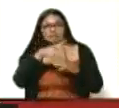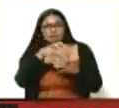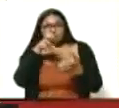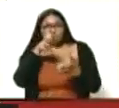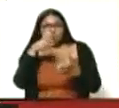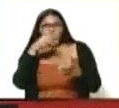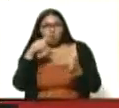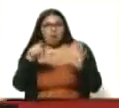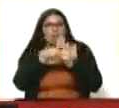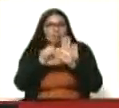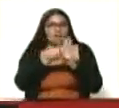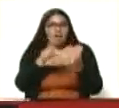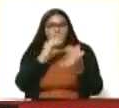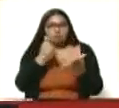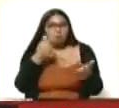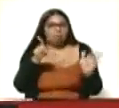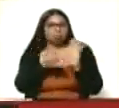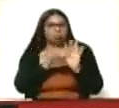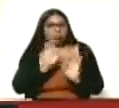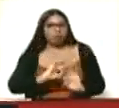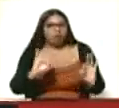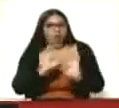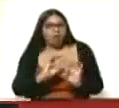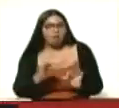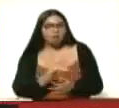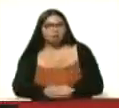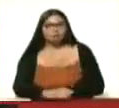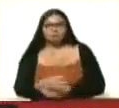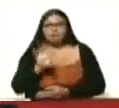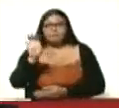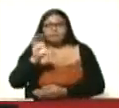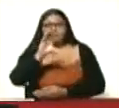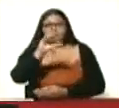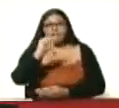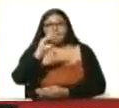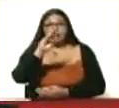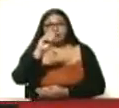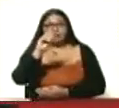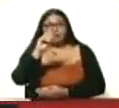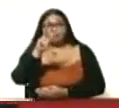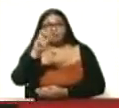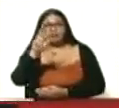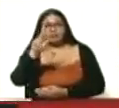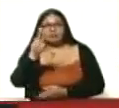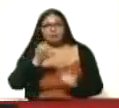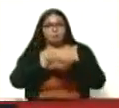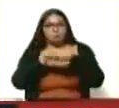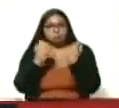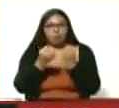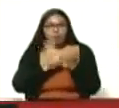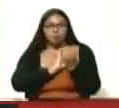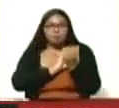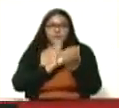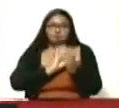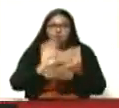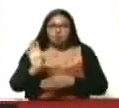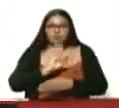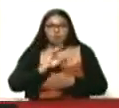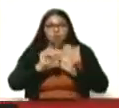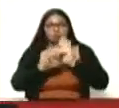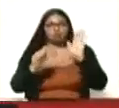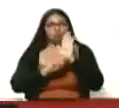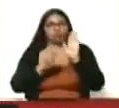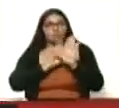de un proceso ilegal, Cabo Verde permitió que Estados Unidos violara su propia soberanía, su propia